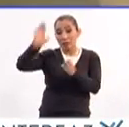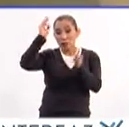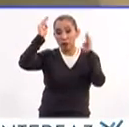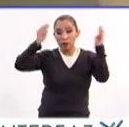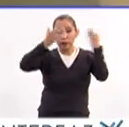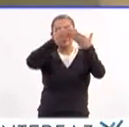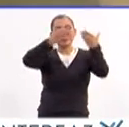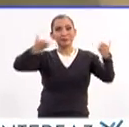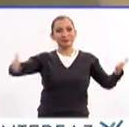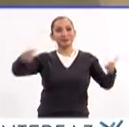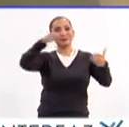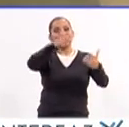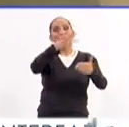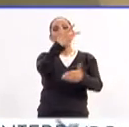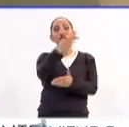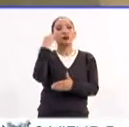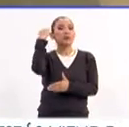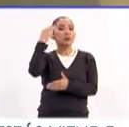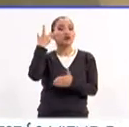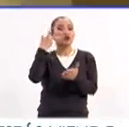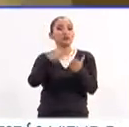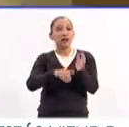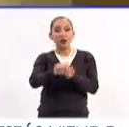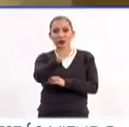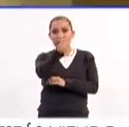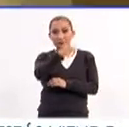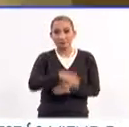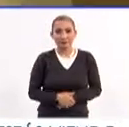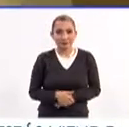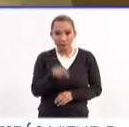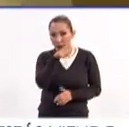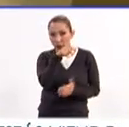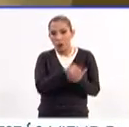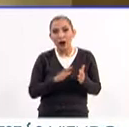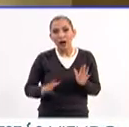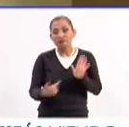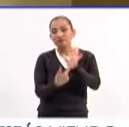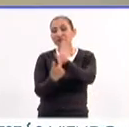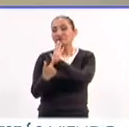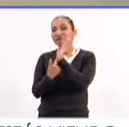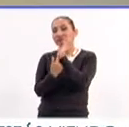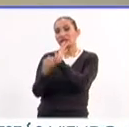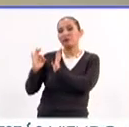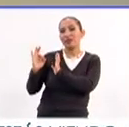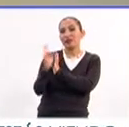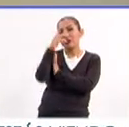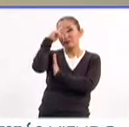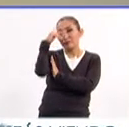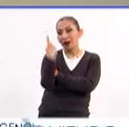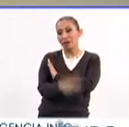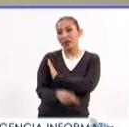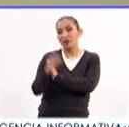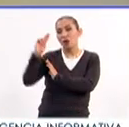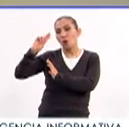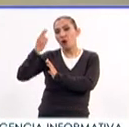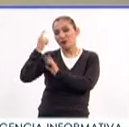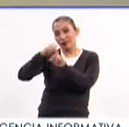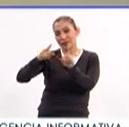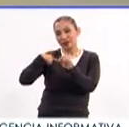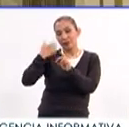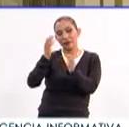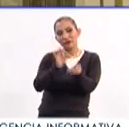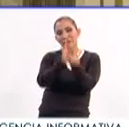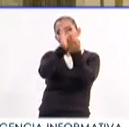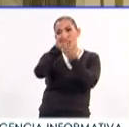abrió sus puertas el 8 de marzo de 2011. Espacio presentado por la Federación Mexicana de Universitarios ante la